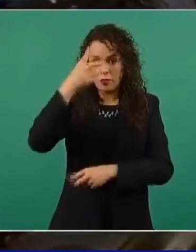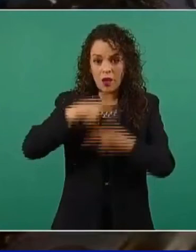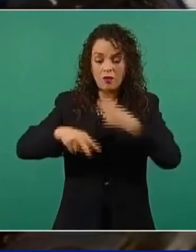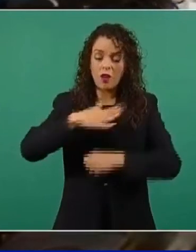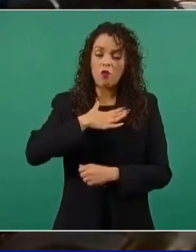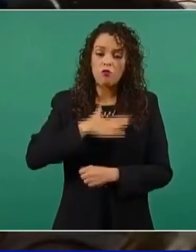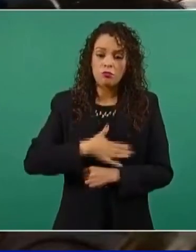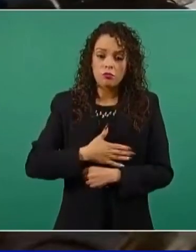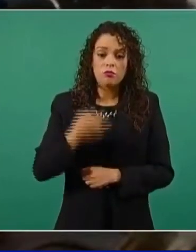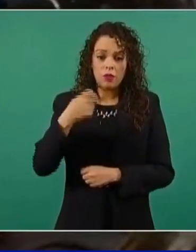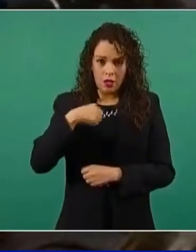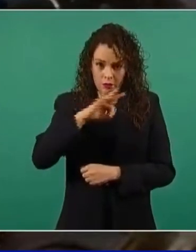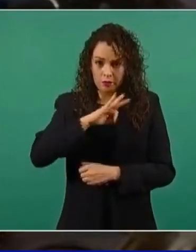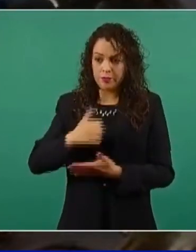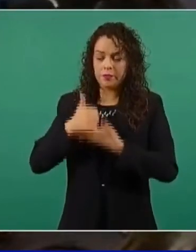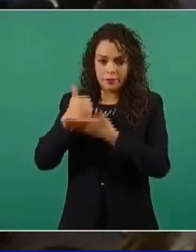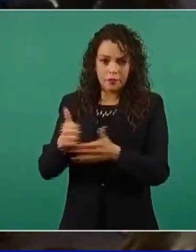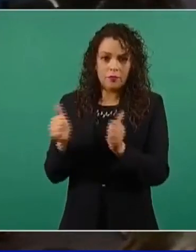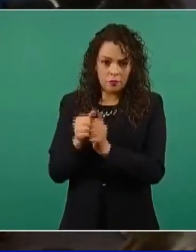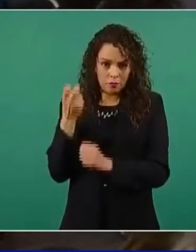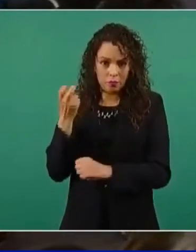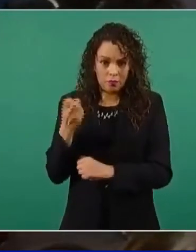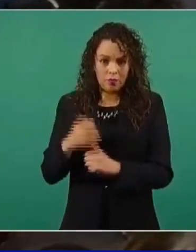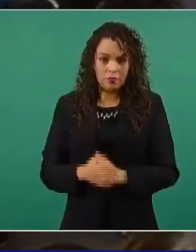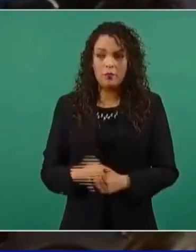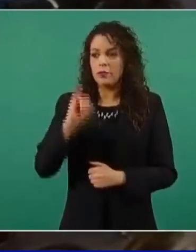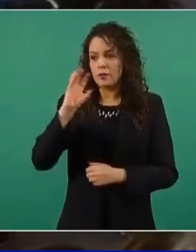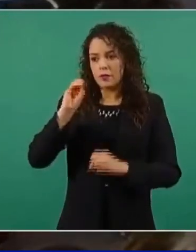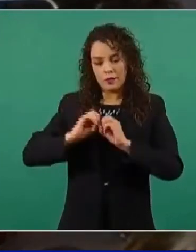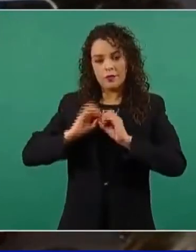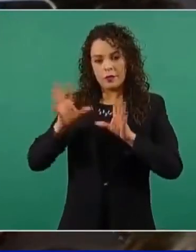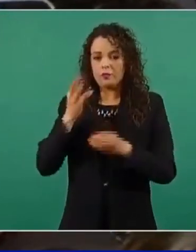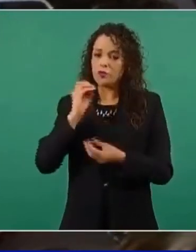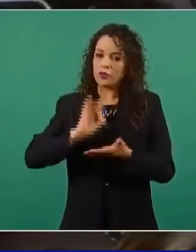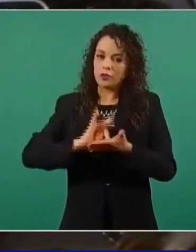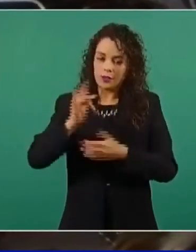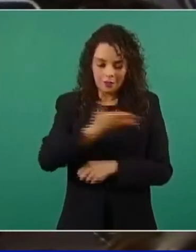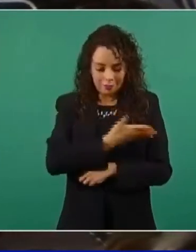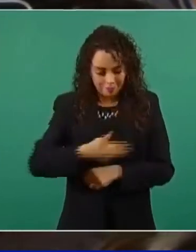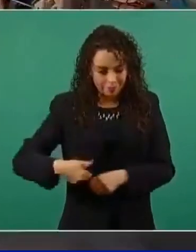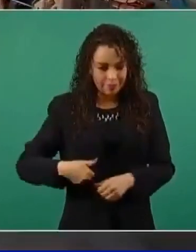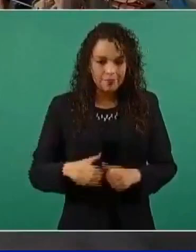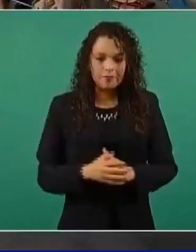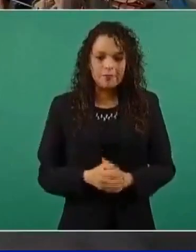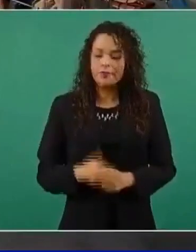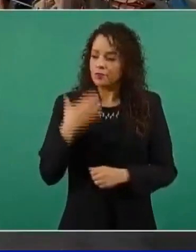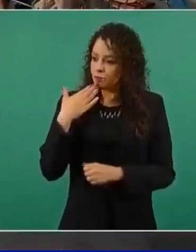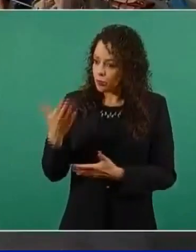Entonces eso podría ser. Claro que sí, le agradezco mucho, presidente. Muy bien.